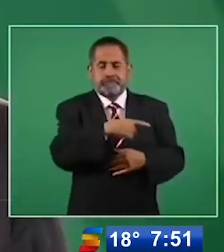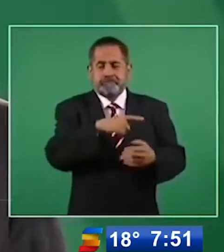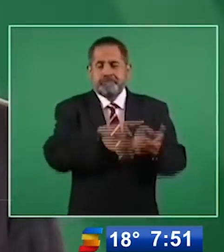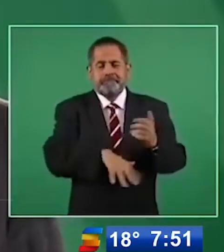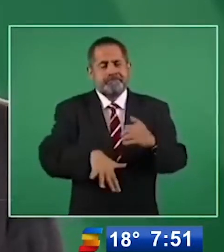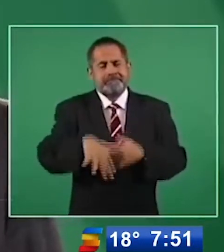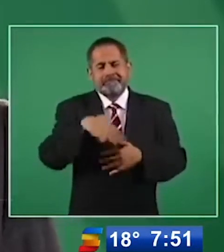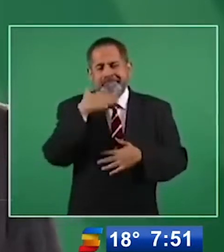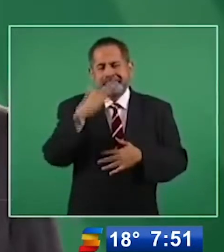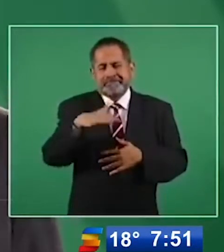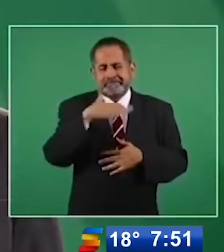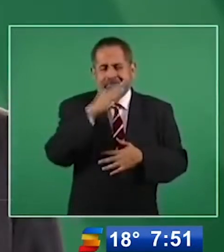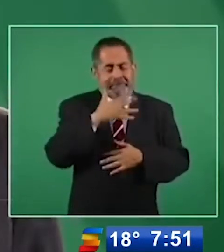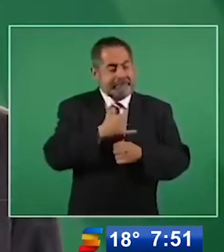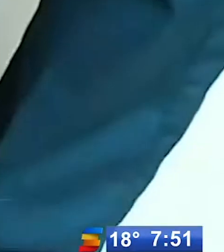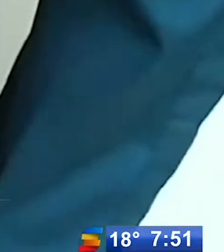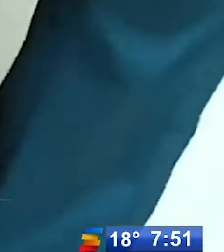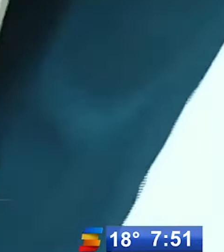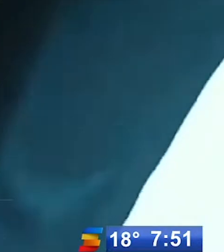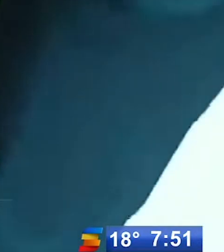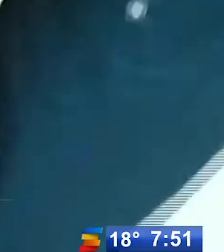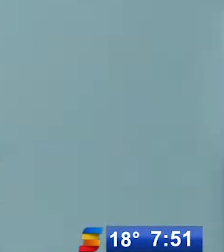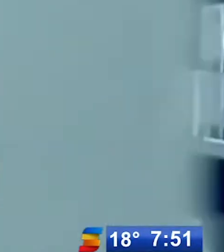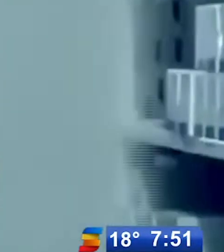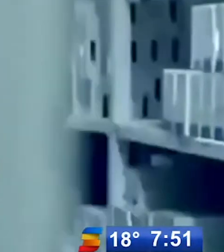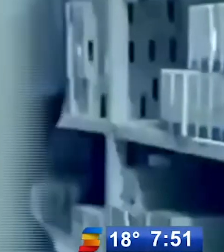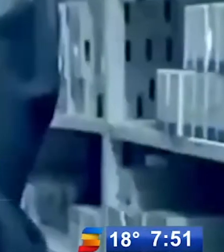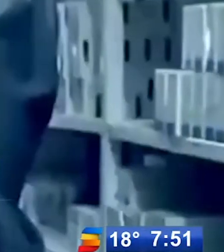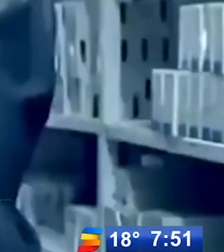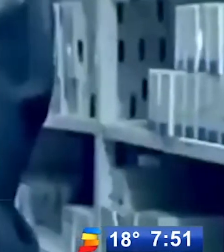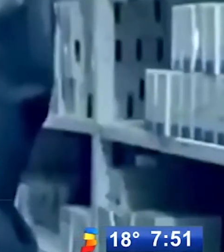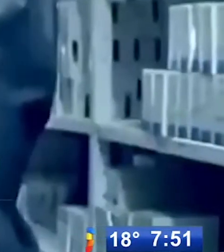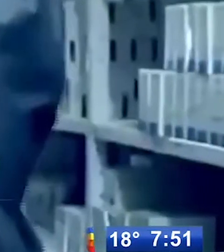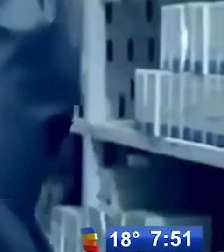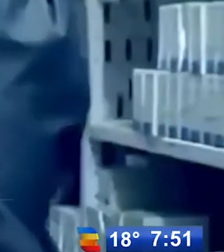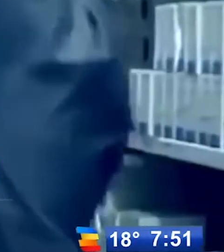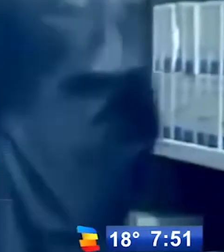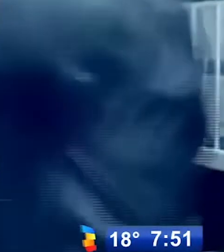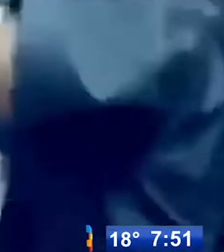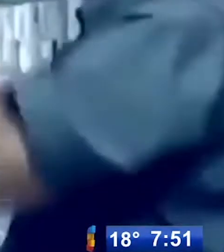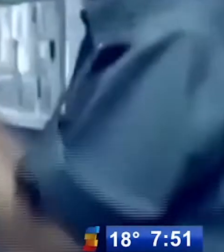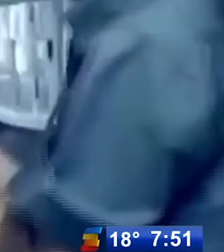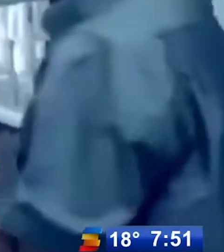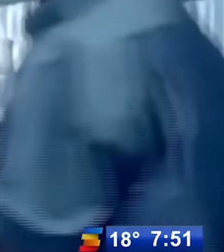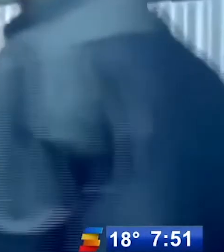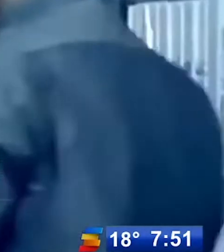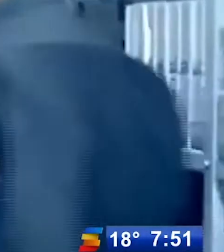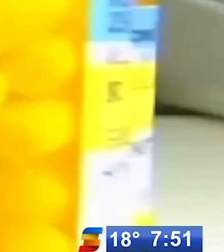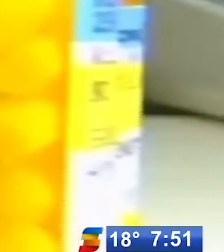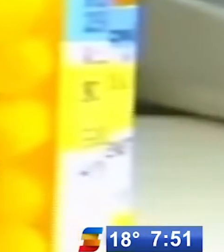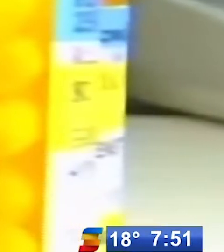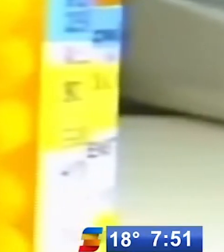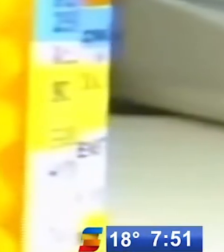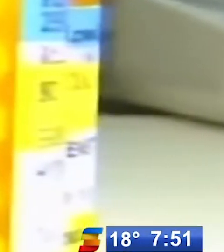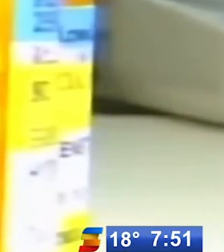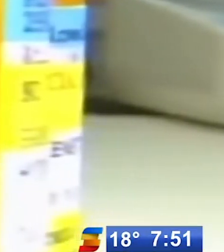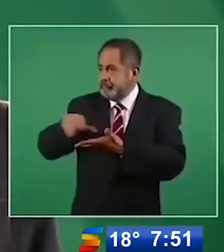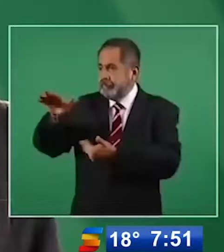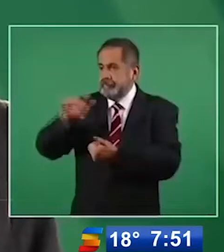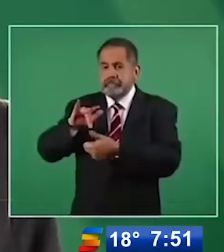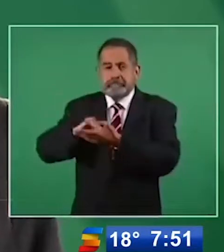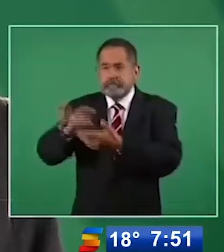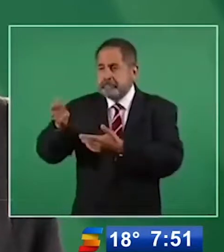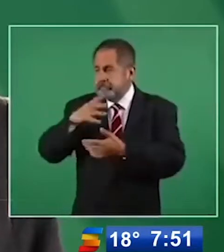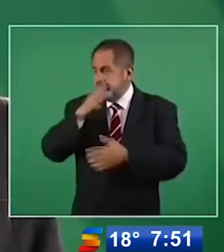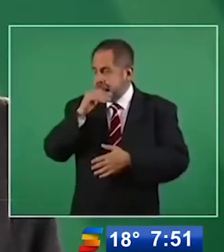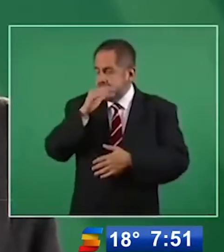se dispersarán en todo el sistema de salud nacional, informó el presidente Andrés Manuel López Obrador en su conferencia mañanera, donde dijo: